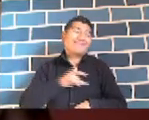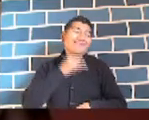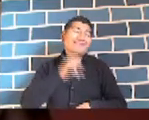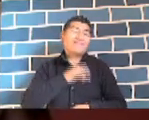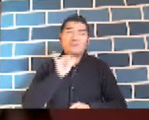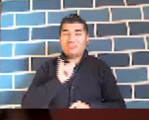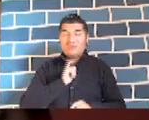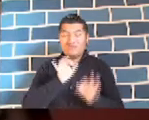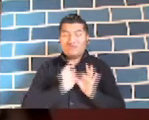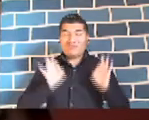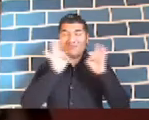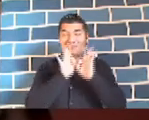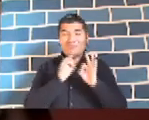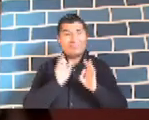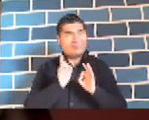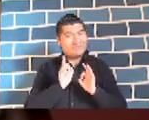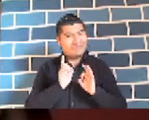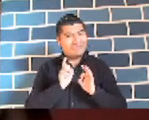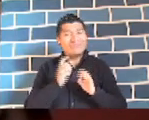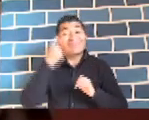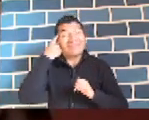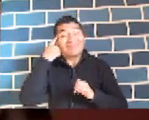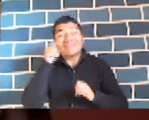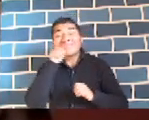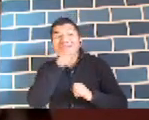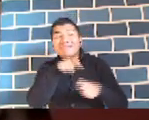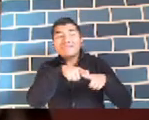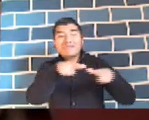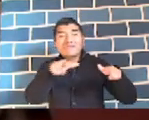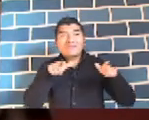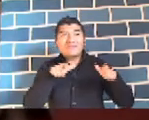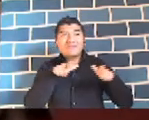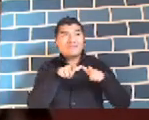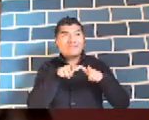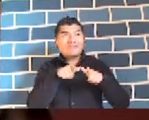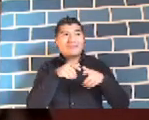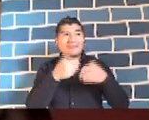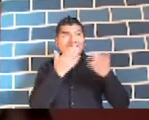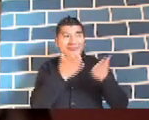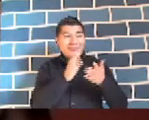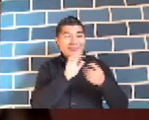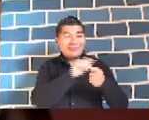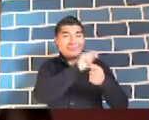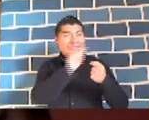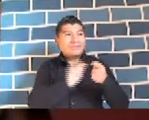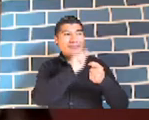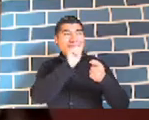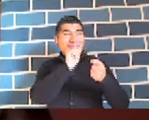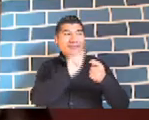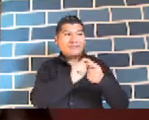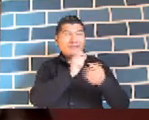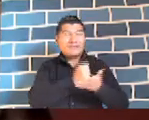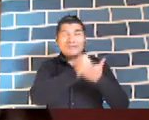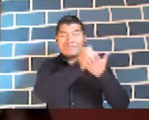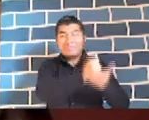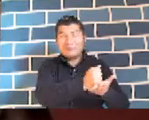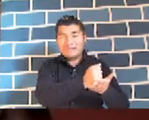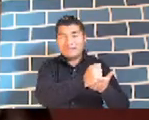porque además pensaban que esos puestos les daba ciertos privilegios cierto prestigio